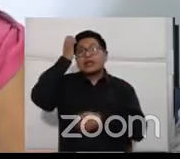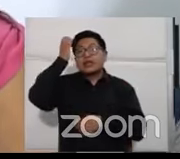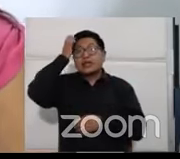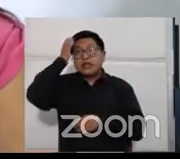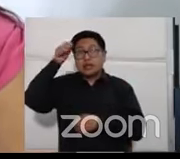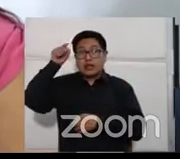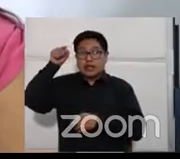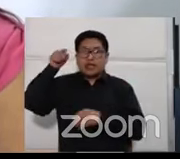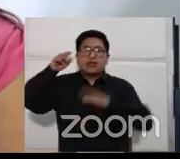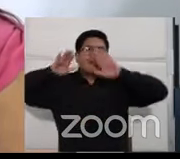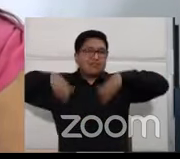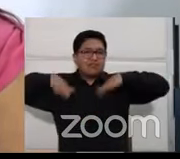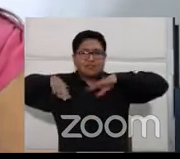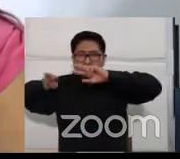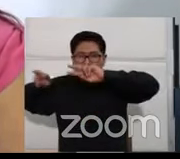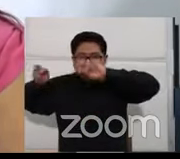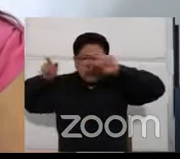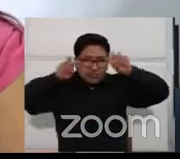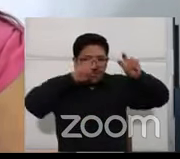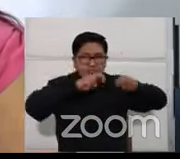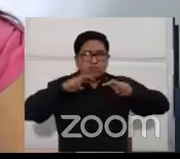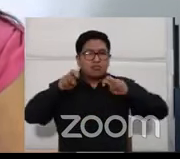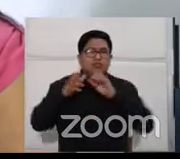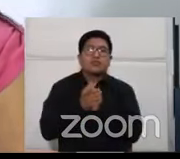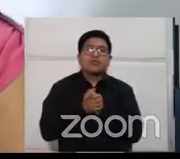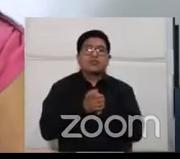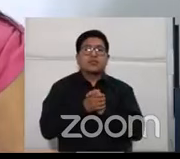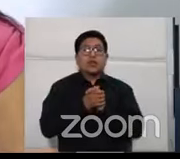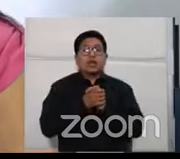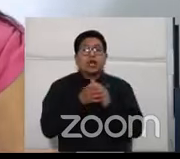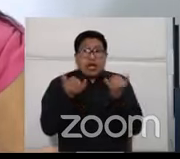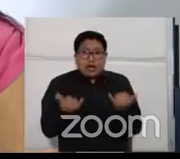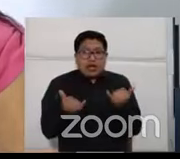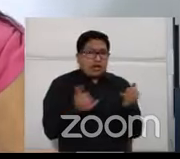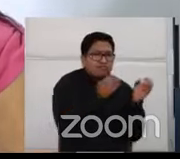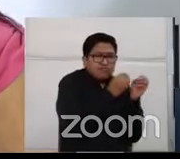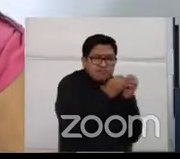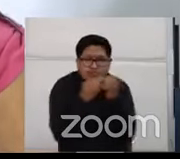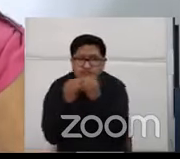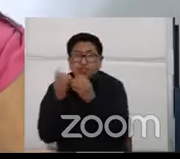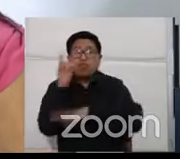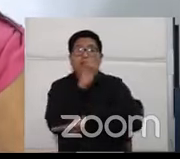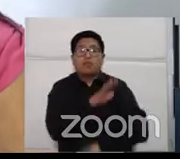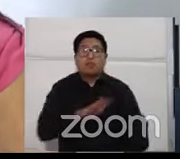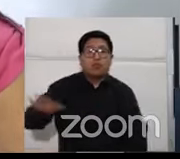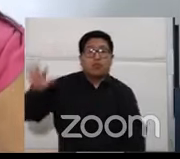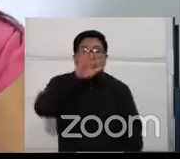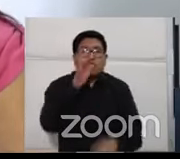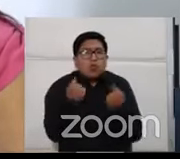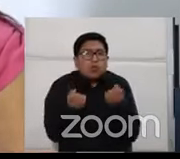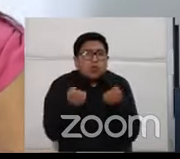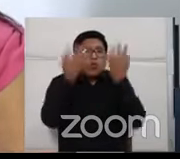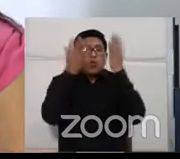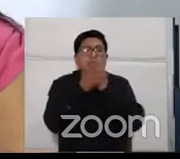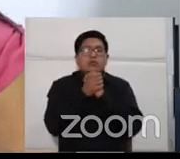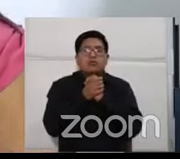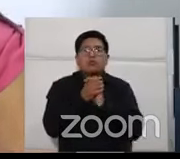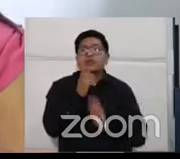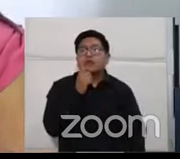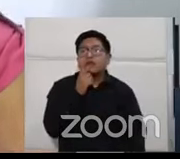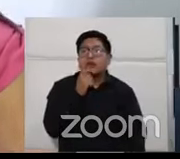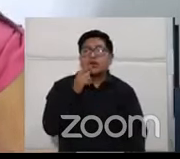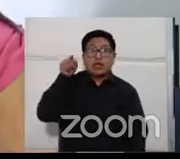en total en bolivia en este momento de acuerdo a los registros que han remitido en los reportes que han remitido